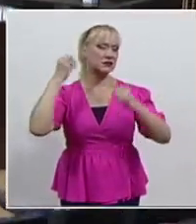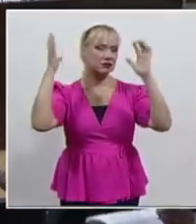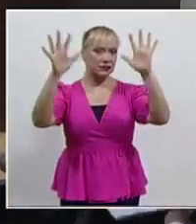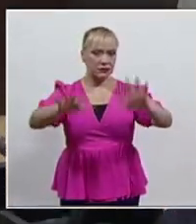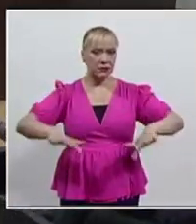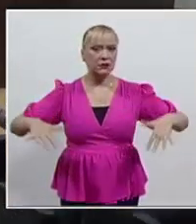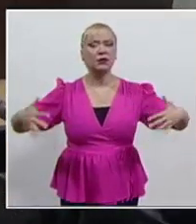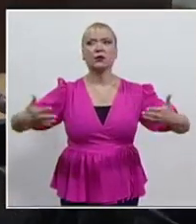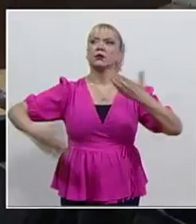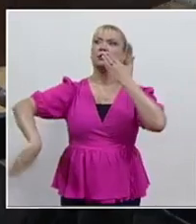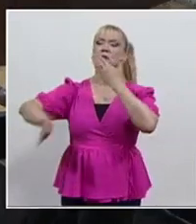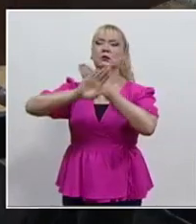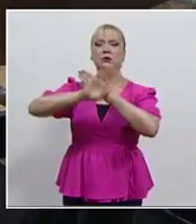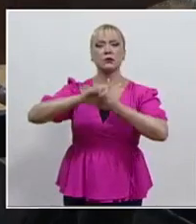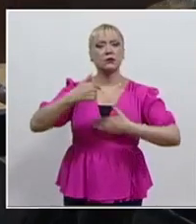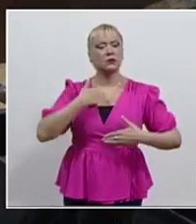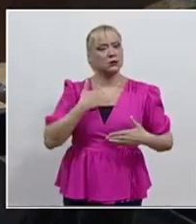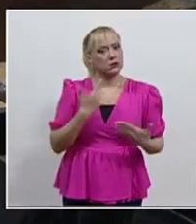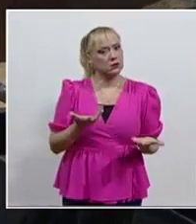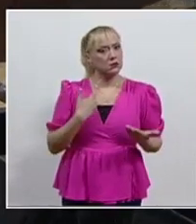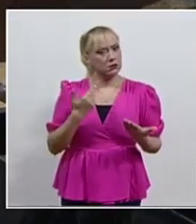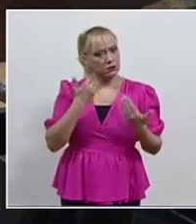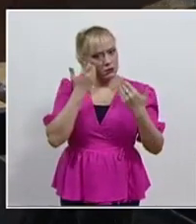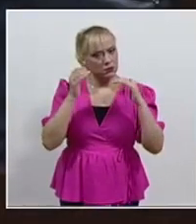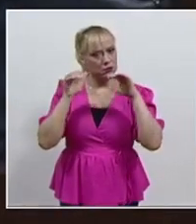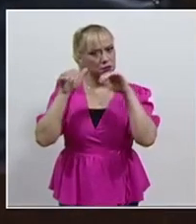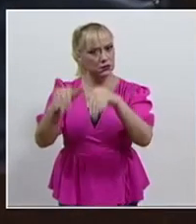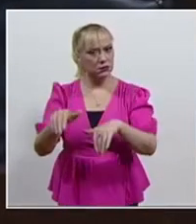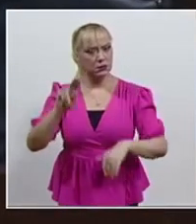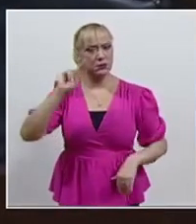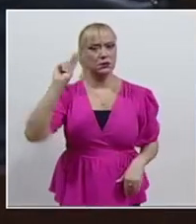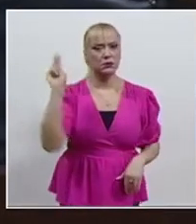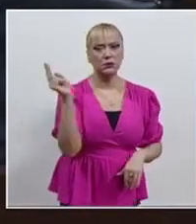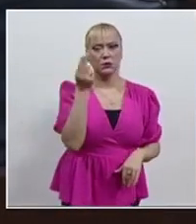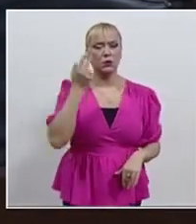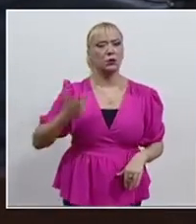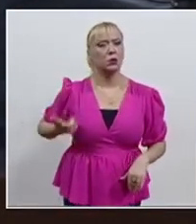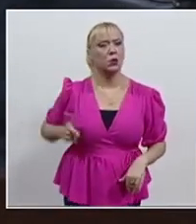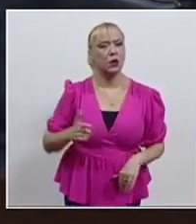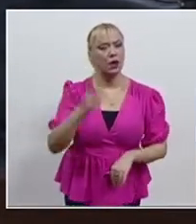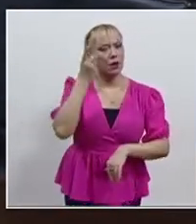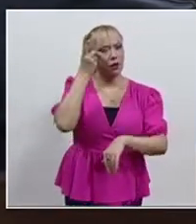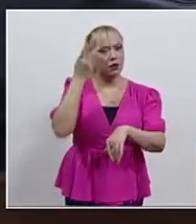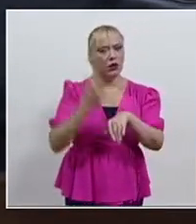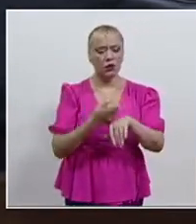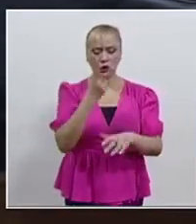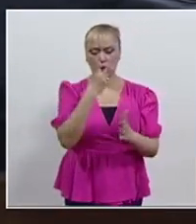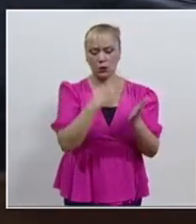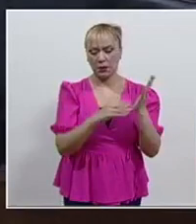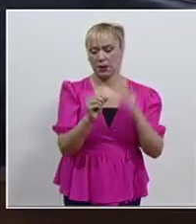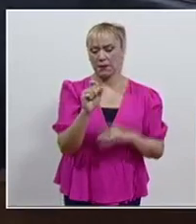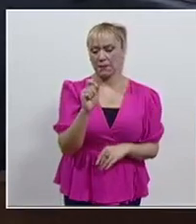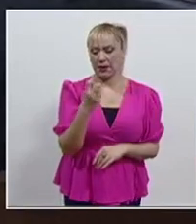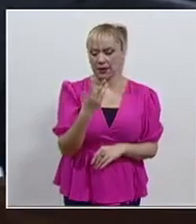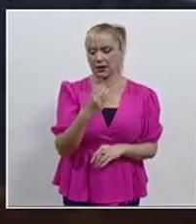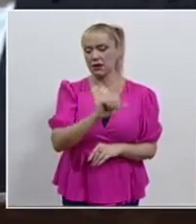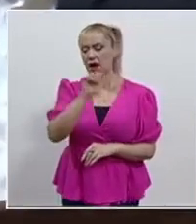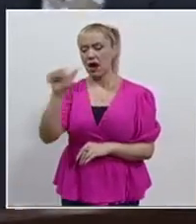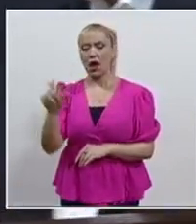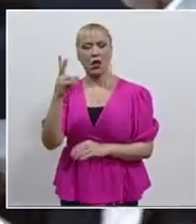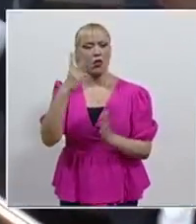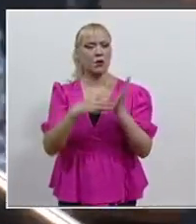le afectan en sus aspiraciones para ocupar la rectoría de la Universidad de Guanajuato para el periodo